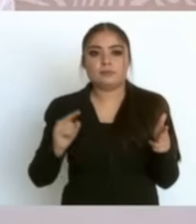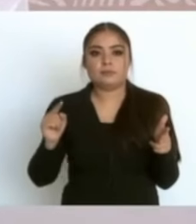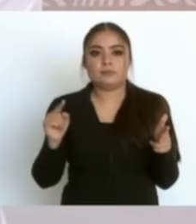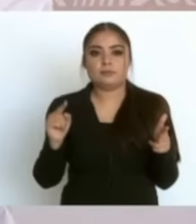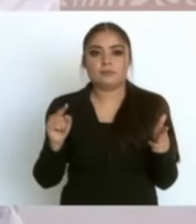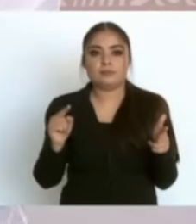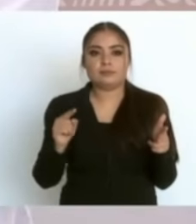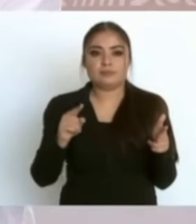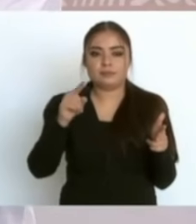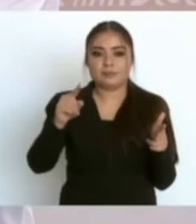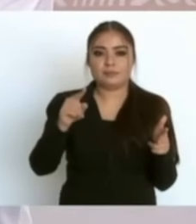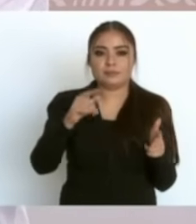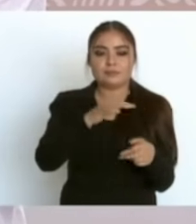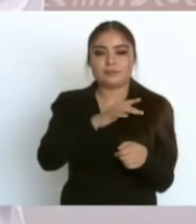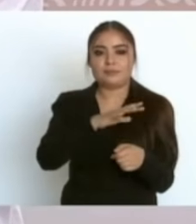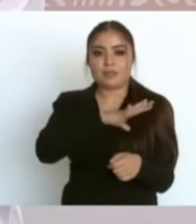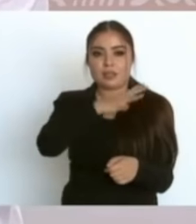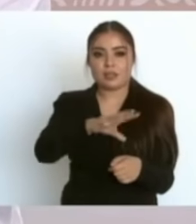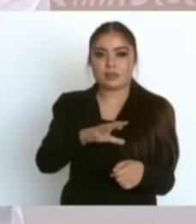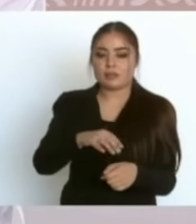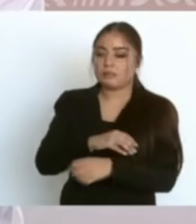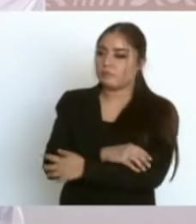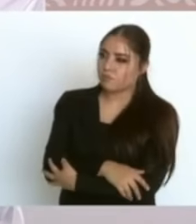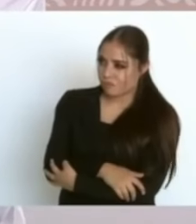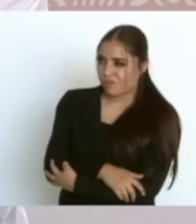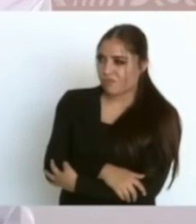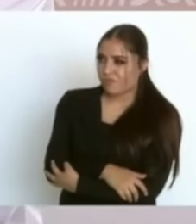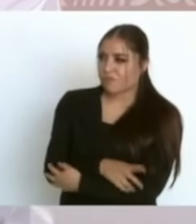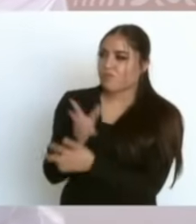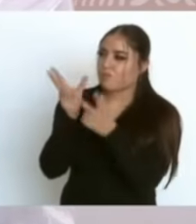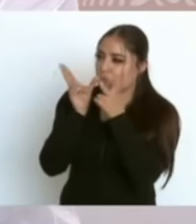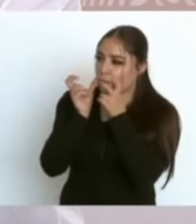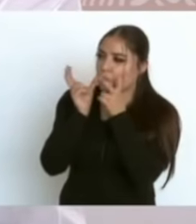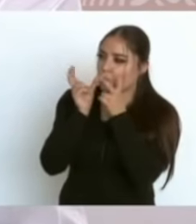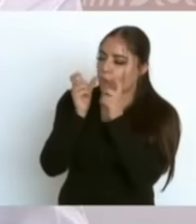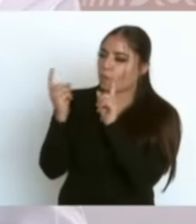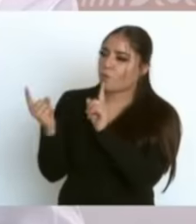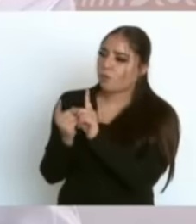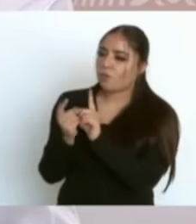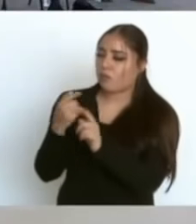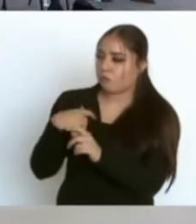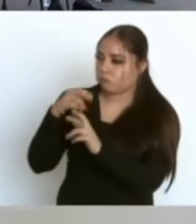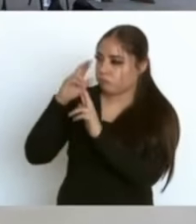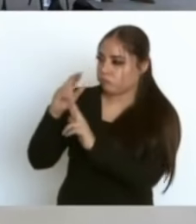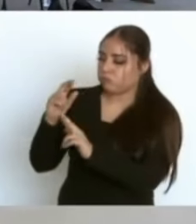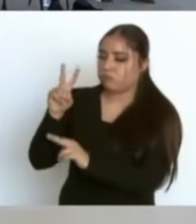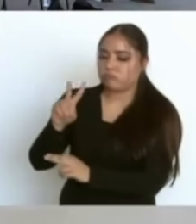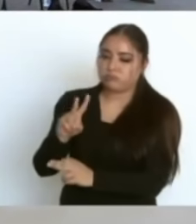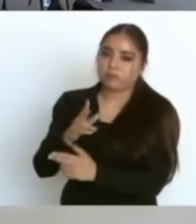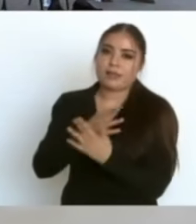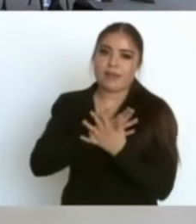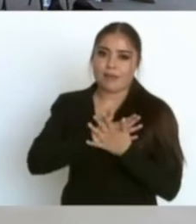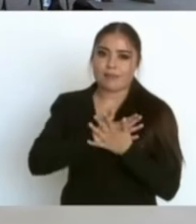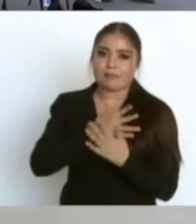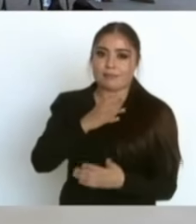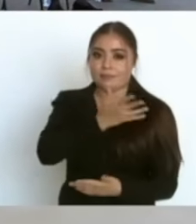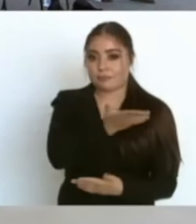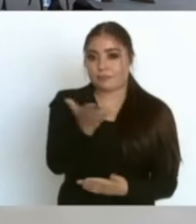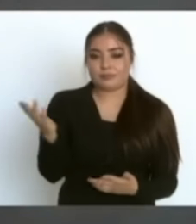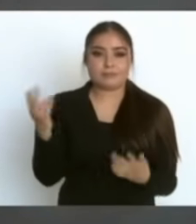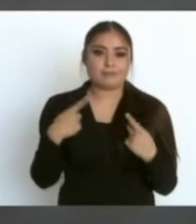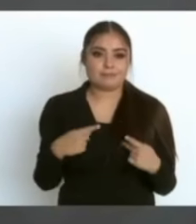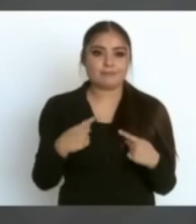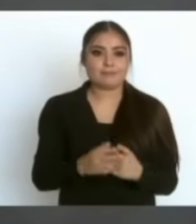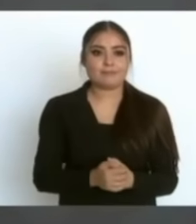él se puso escuchar porque le tenía mucho respeto al pueblo y un profundo amor al pueblo